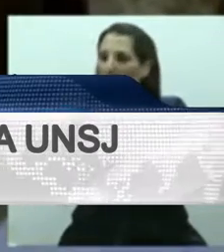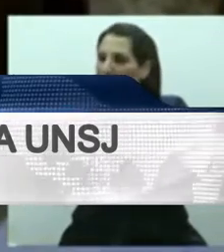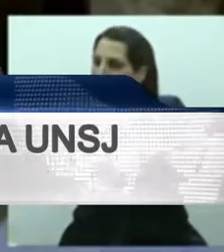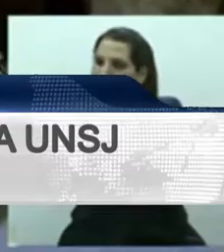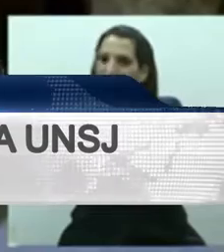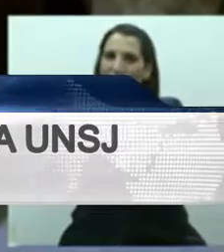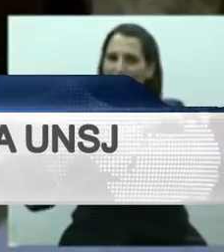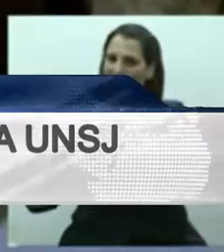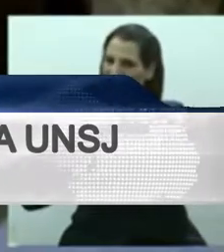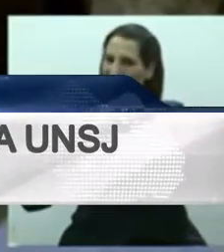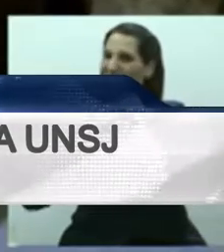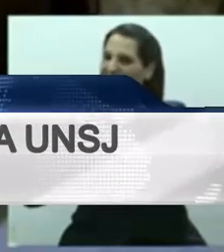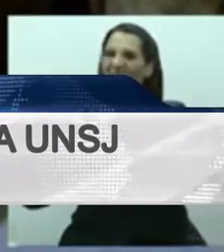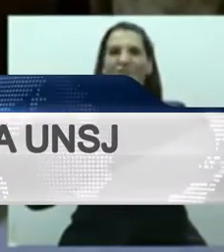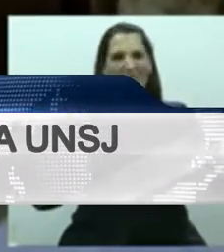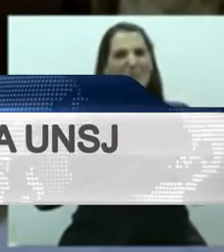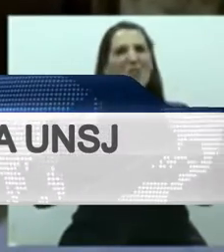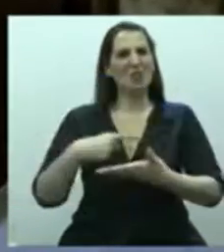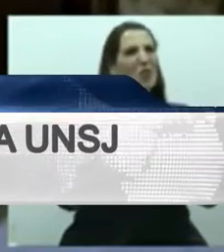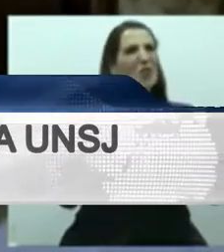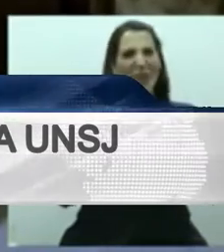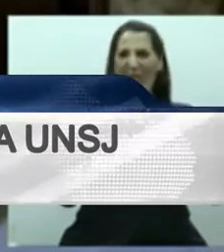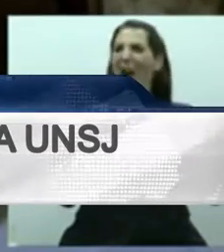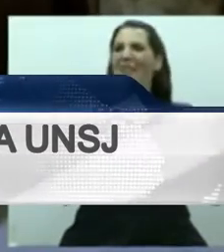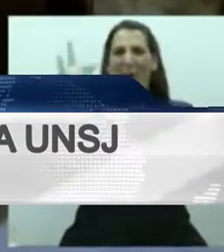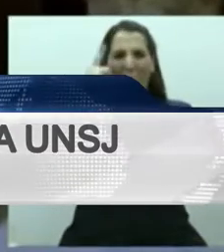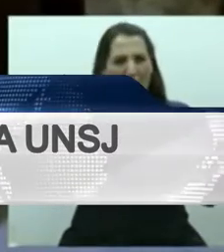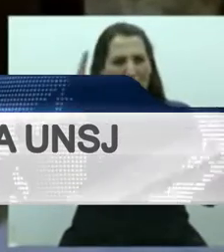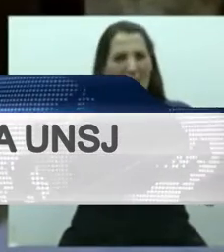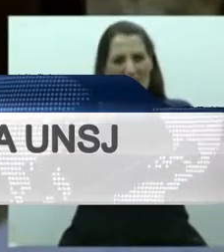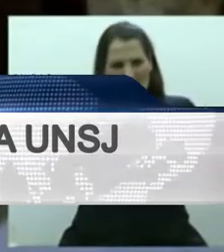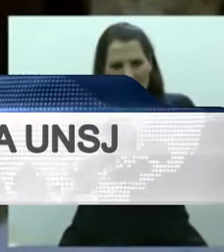decisiones, como es esta, que significó una ampliación de derechos, que no fue mala,